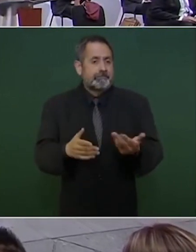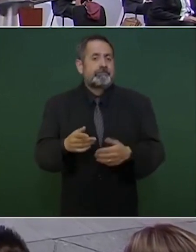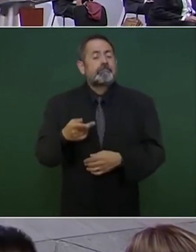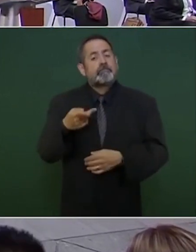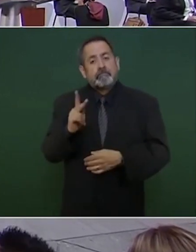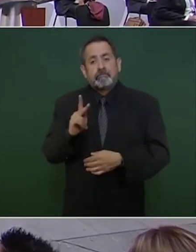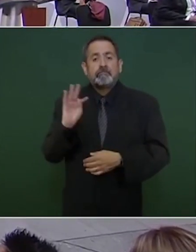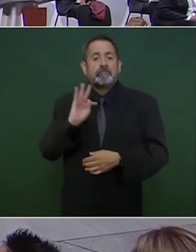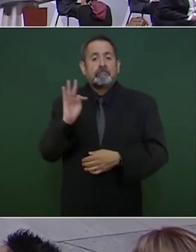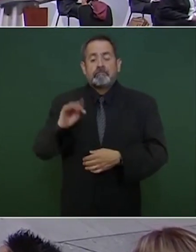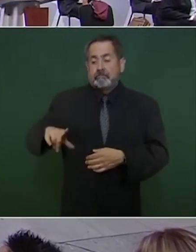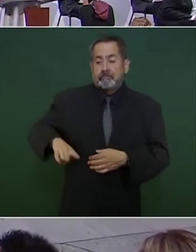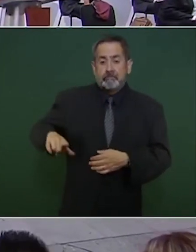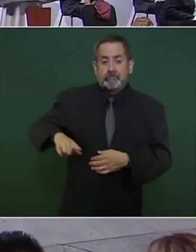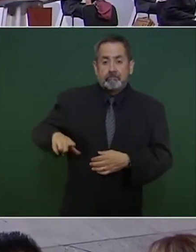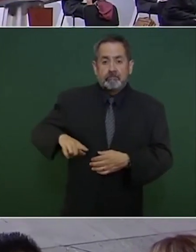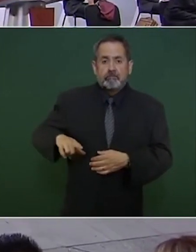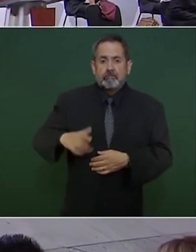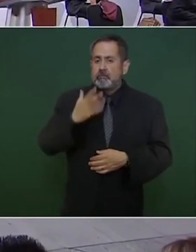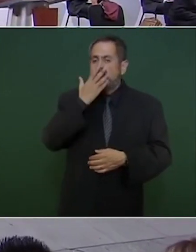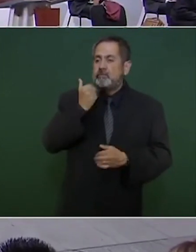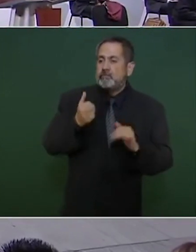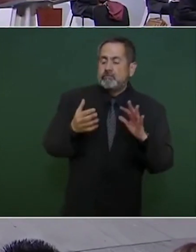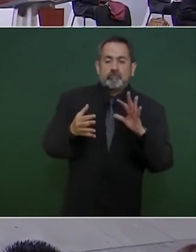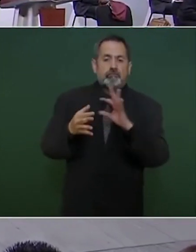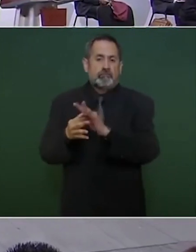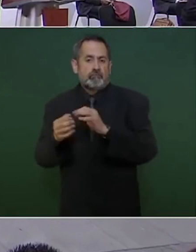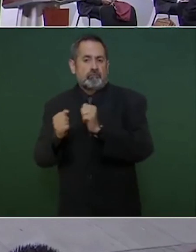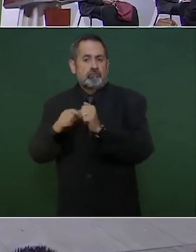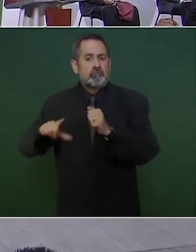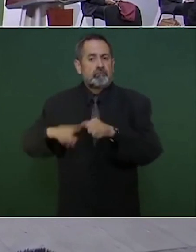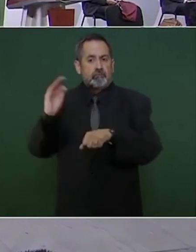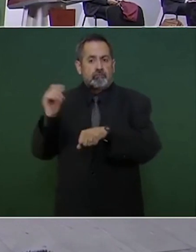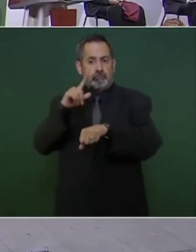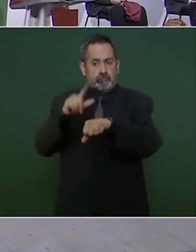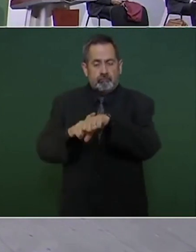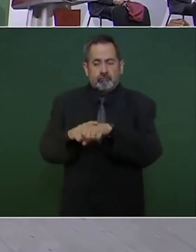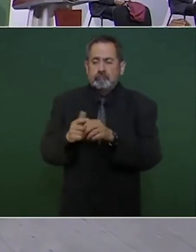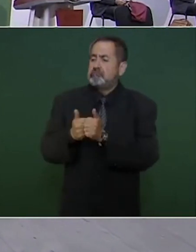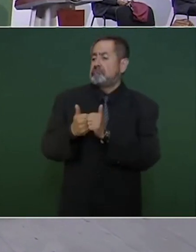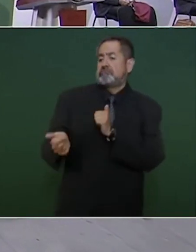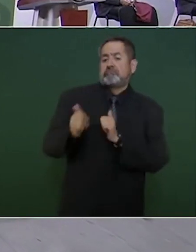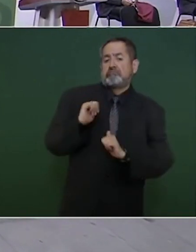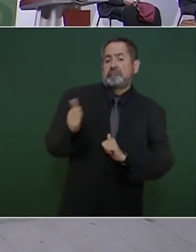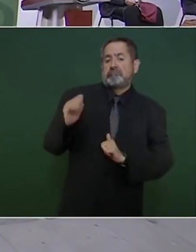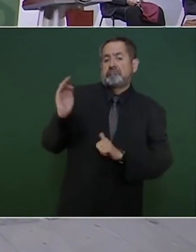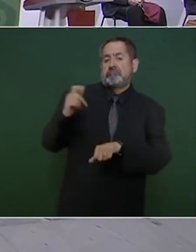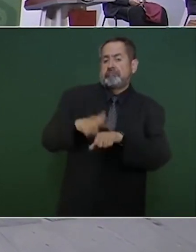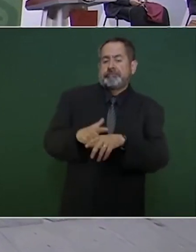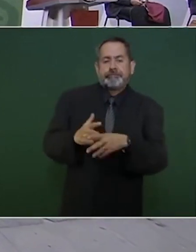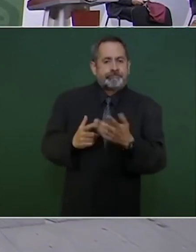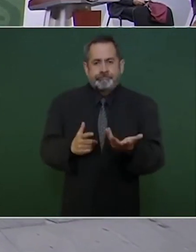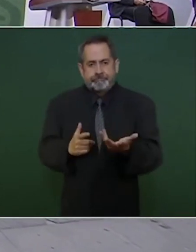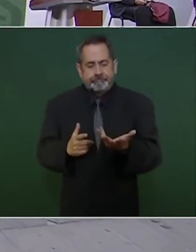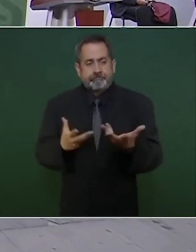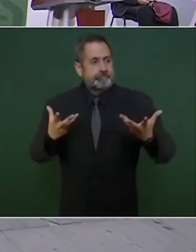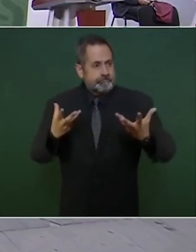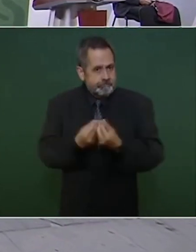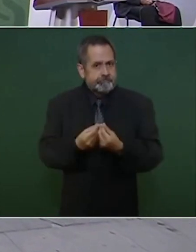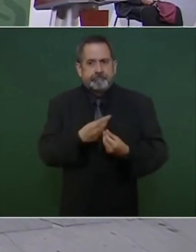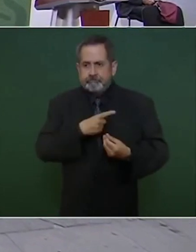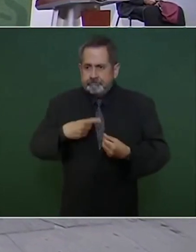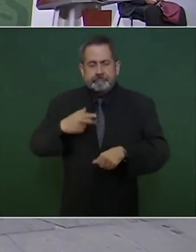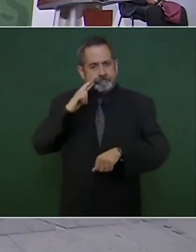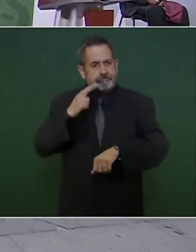gobiernos no nos coordinamos con el gobierno de México, los gobiernos de las entidades federativas, y no hacemos lo que tenemos que